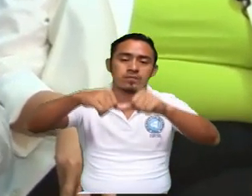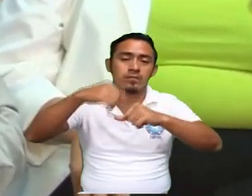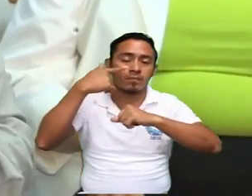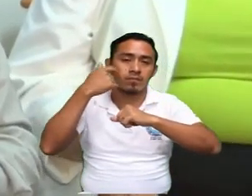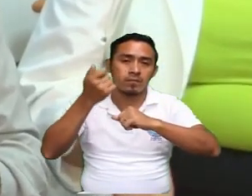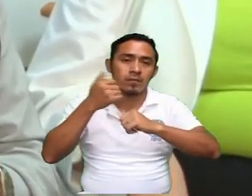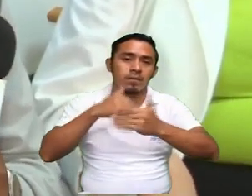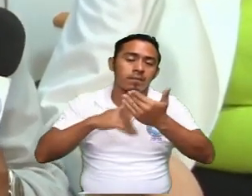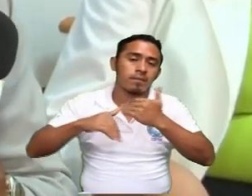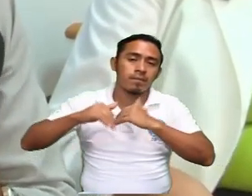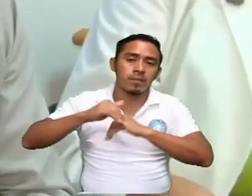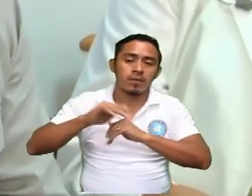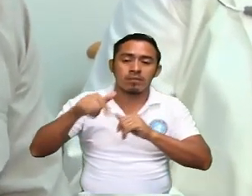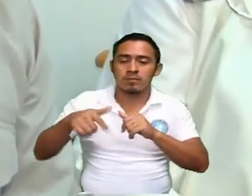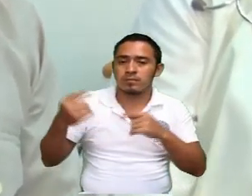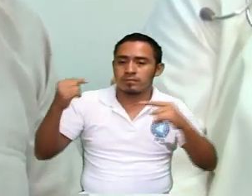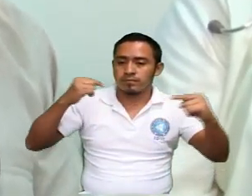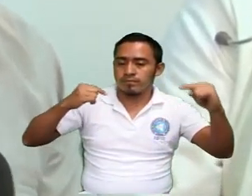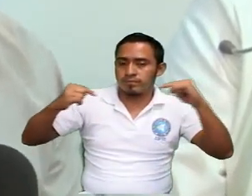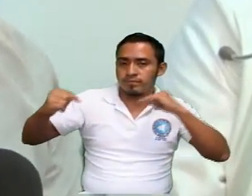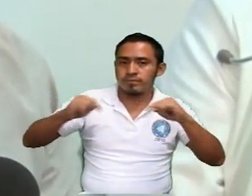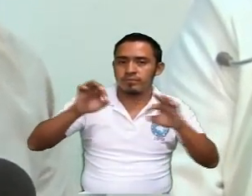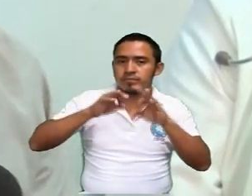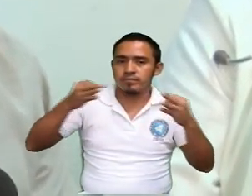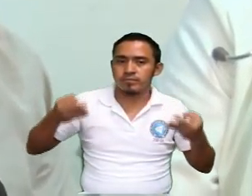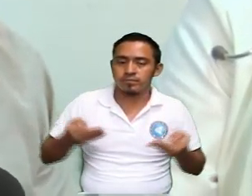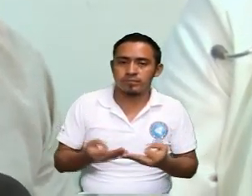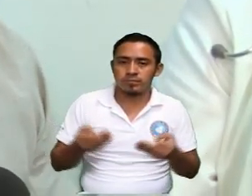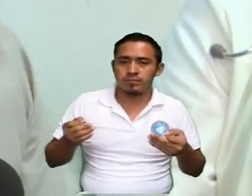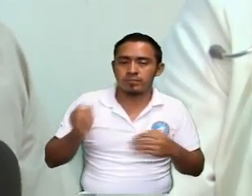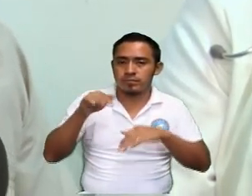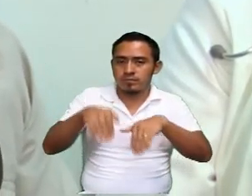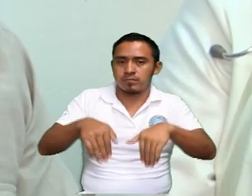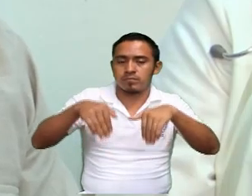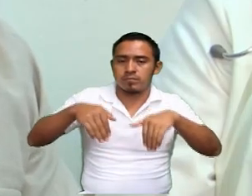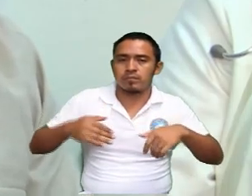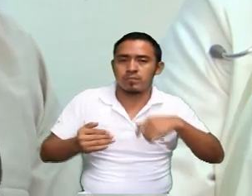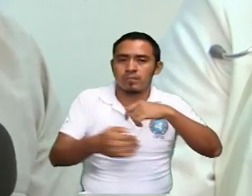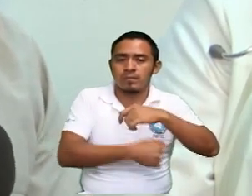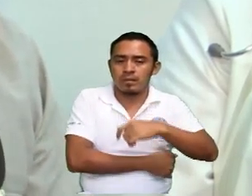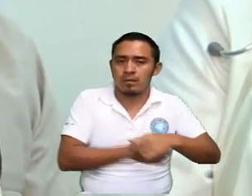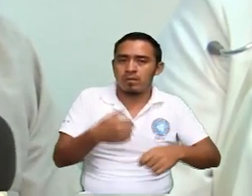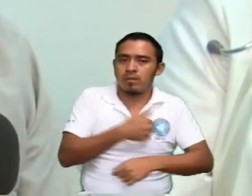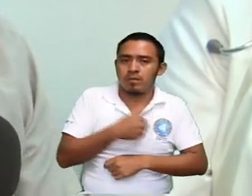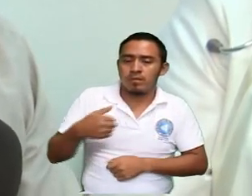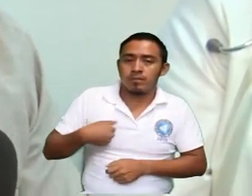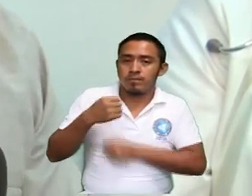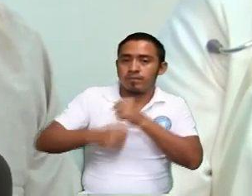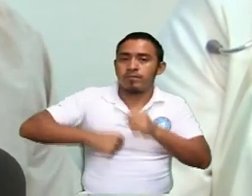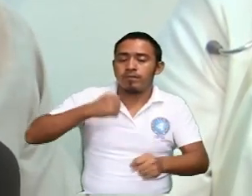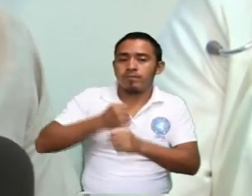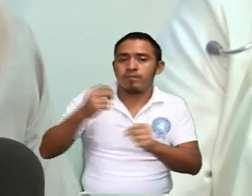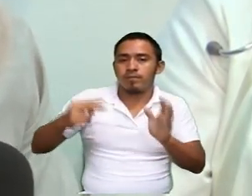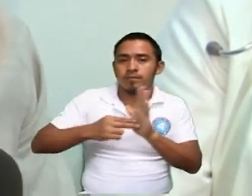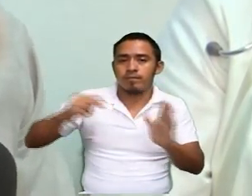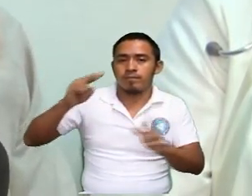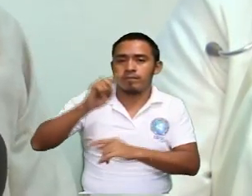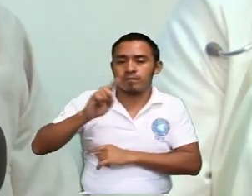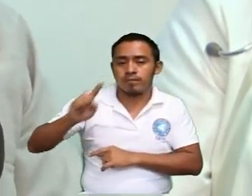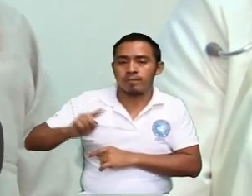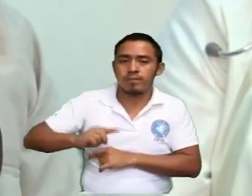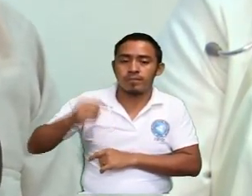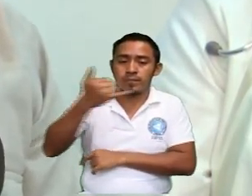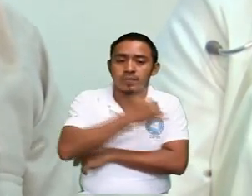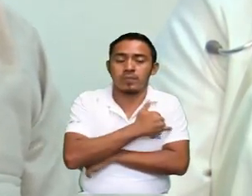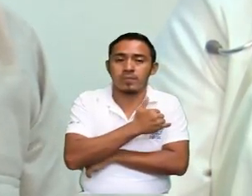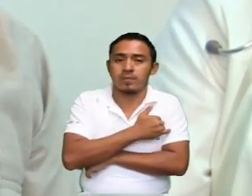más sobre esta estrategia que se llama Familia Canguro, que desarrolla desde el 2011 es el Hospital de